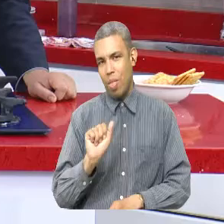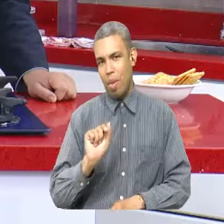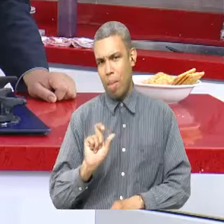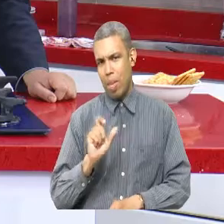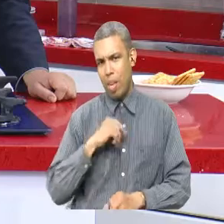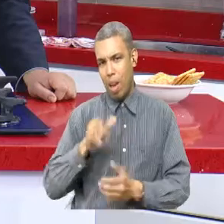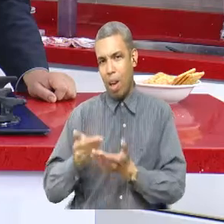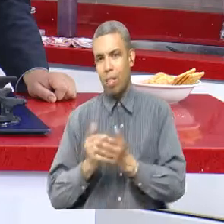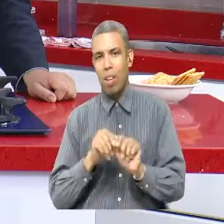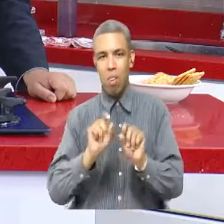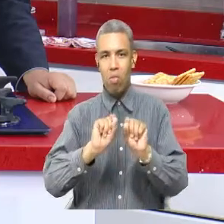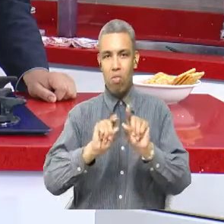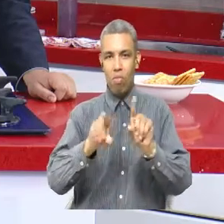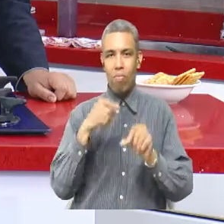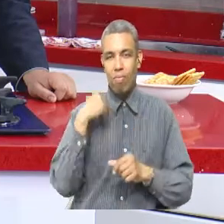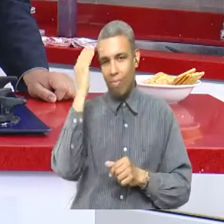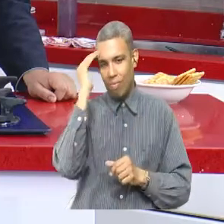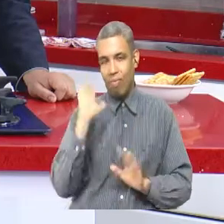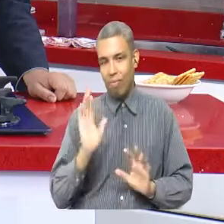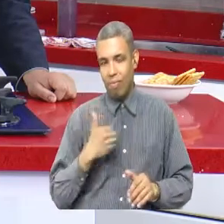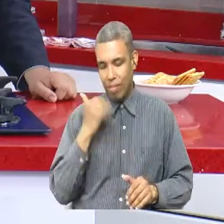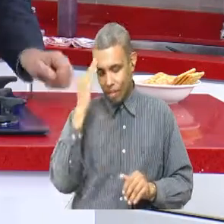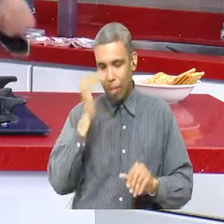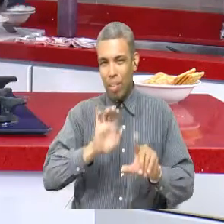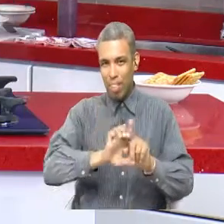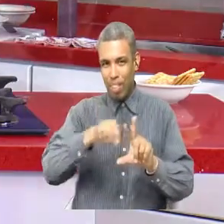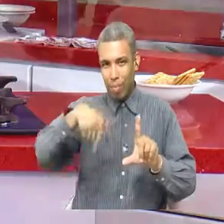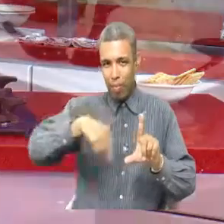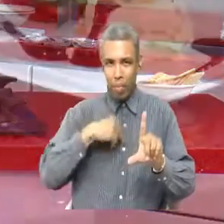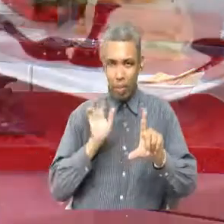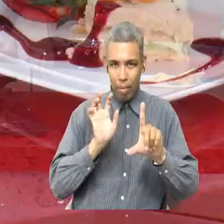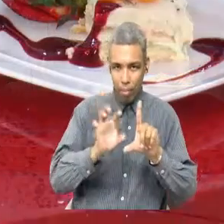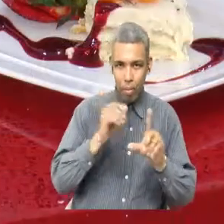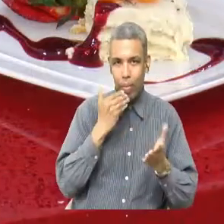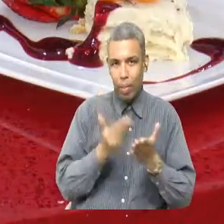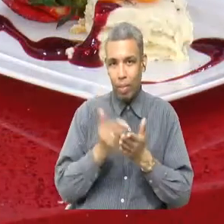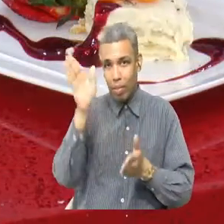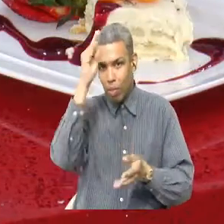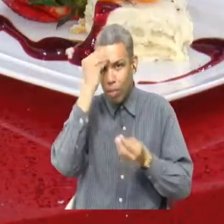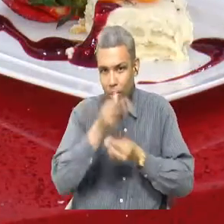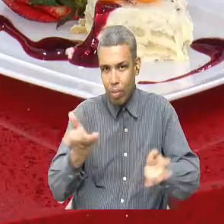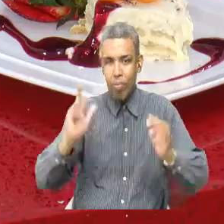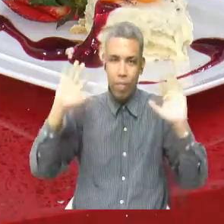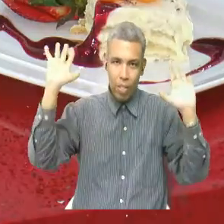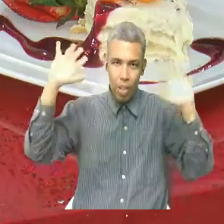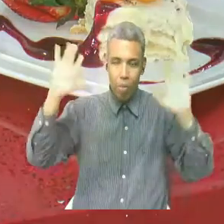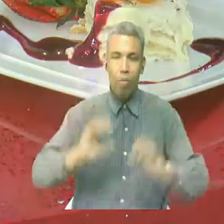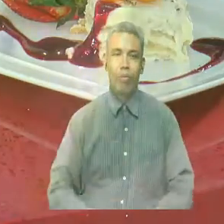media a 11, por supuesto aquí por Enlace Televisión. Picos para todos. Dios los bendiga. Fin de semana. Chao.